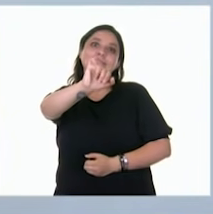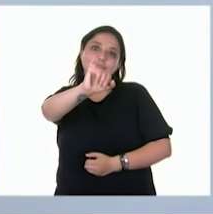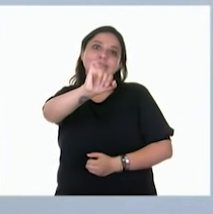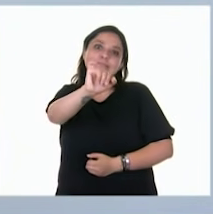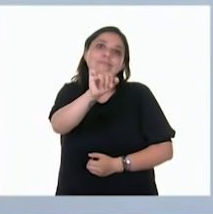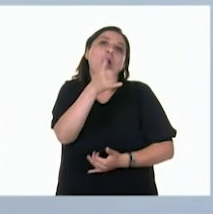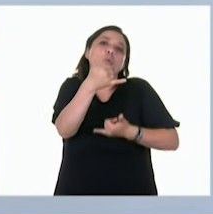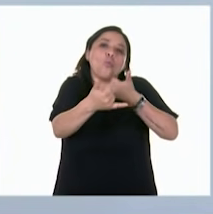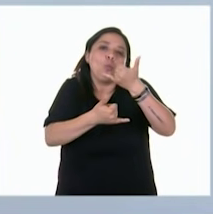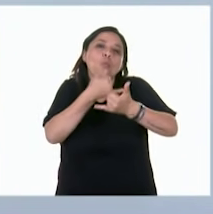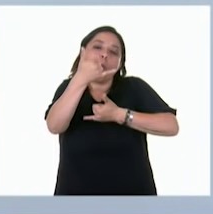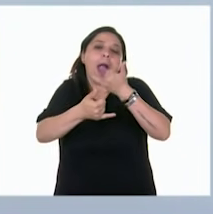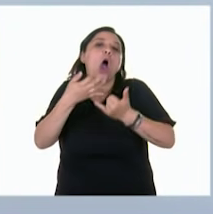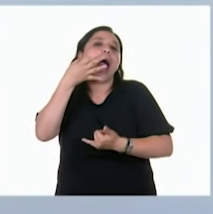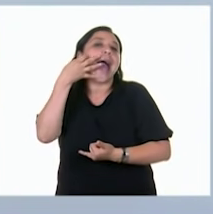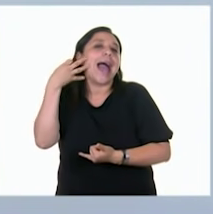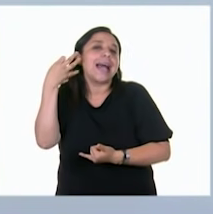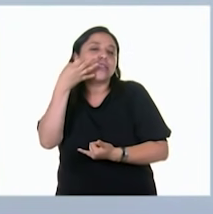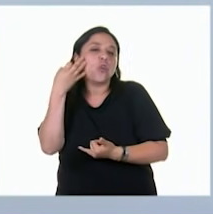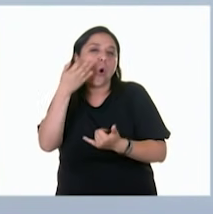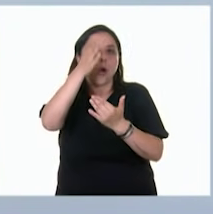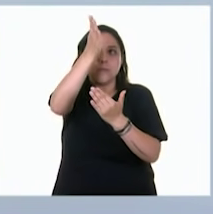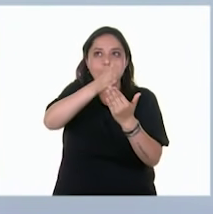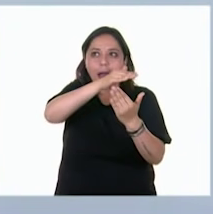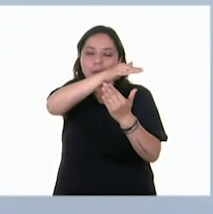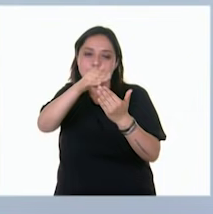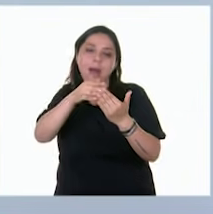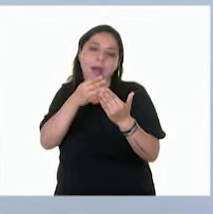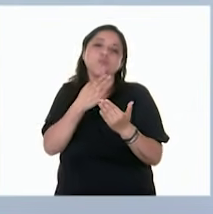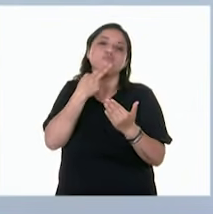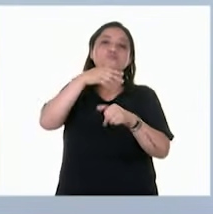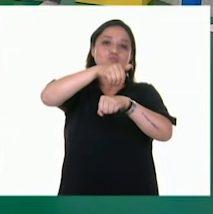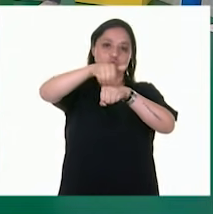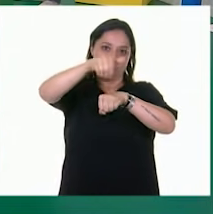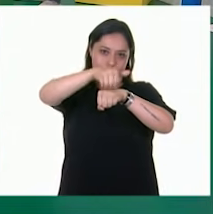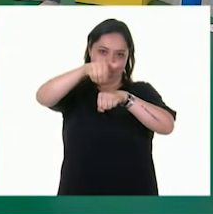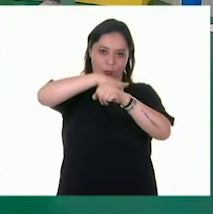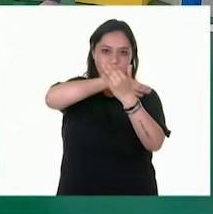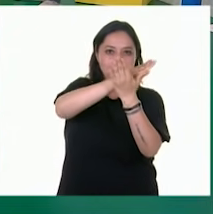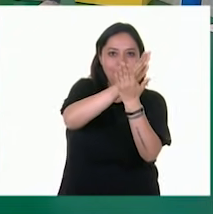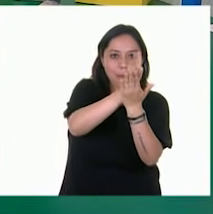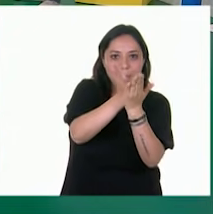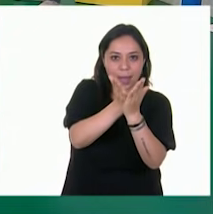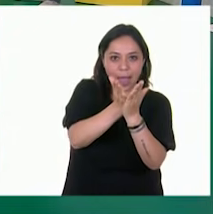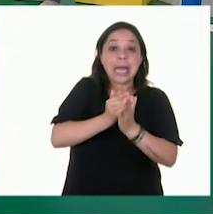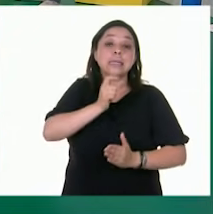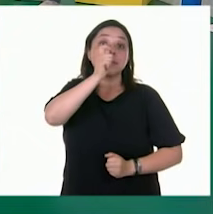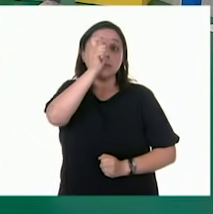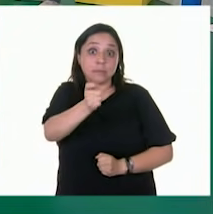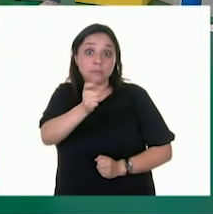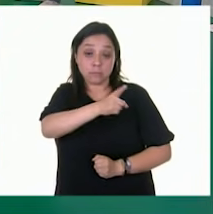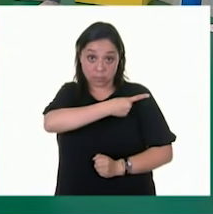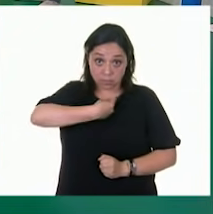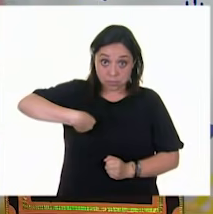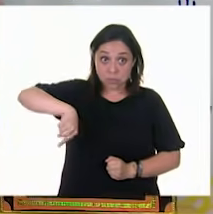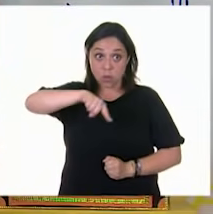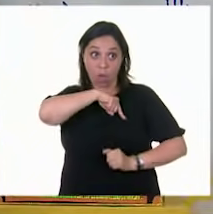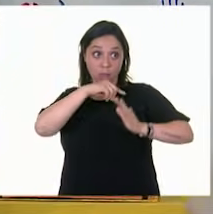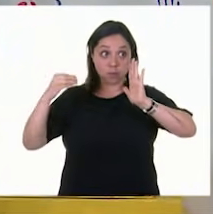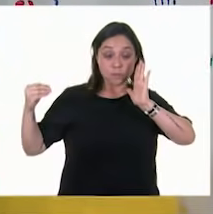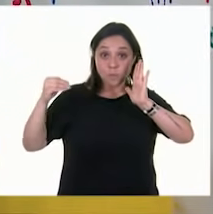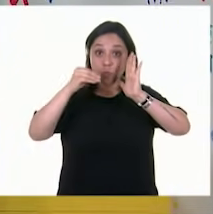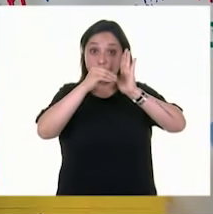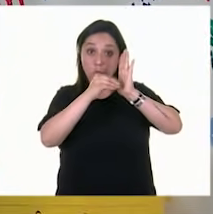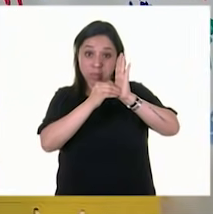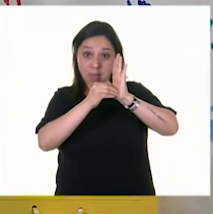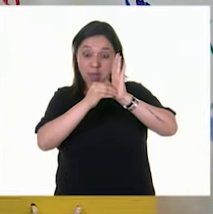de fracciones. ¿Y esto qué nos quiere decir? A ver. Que nosotros sí, no vamos a poder colocar